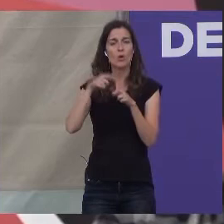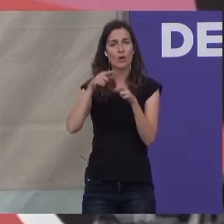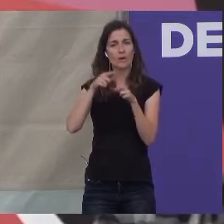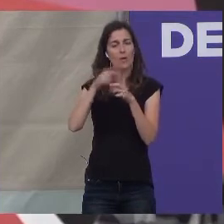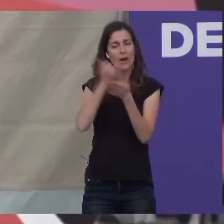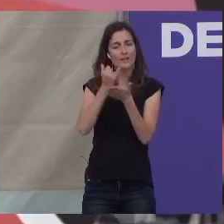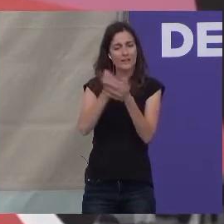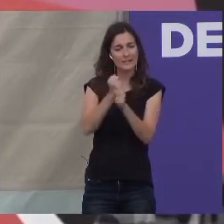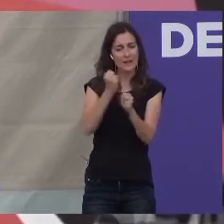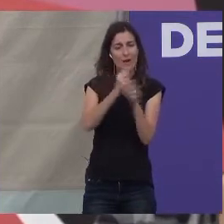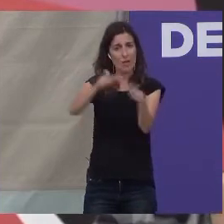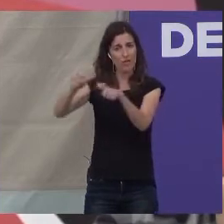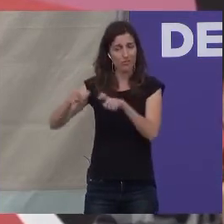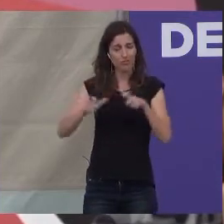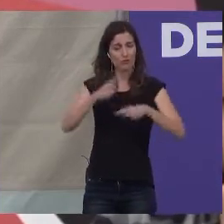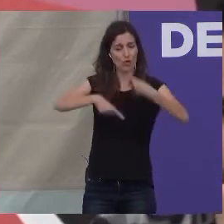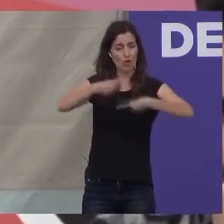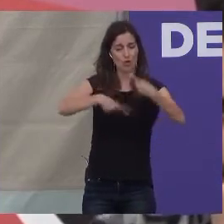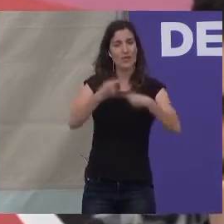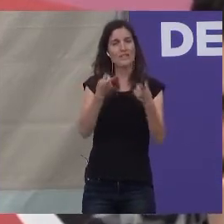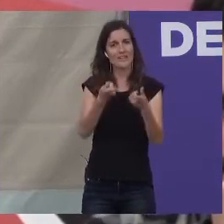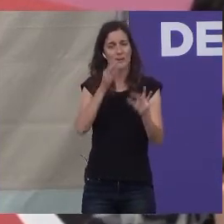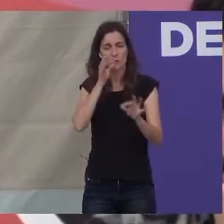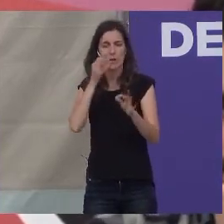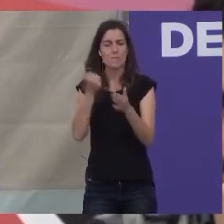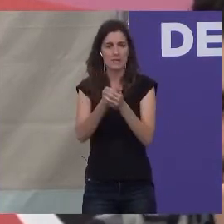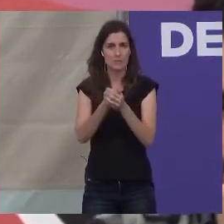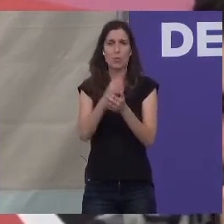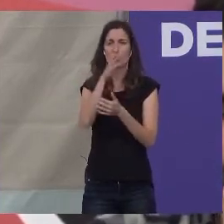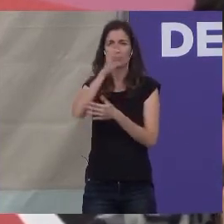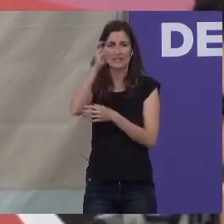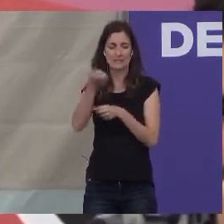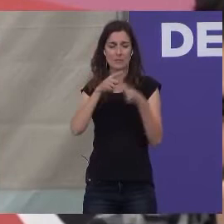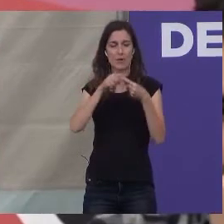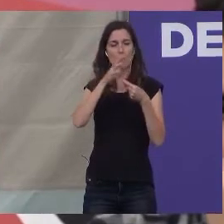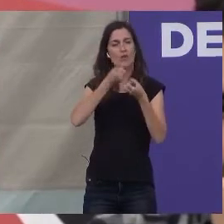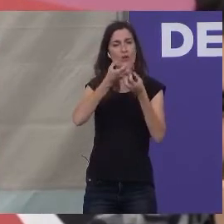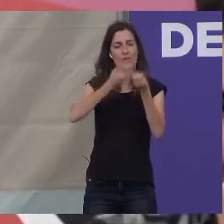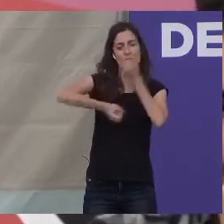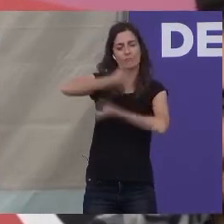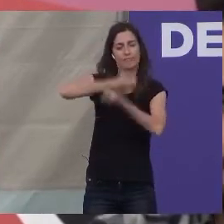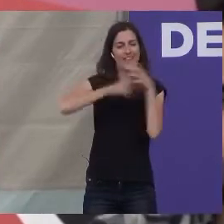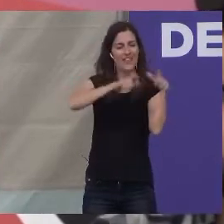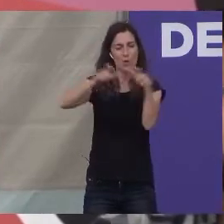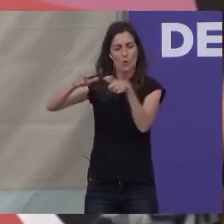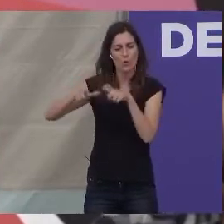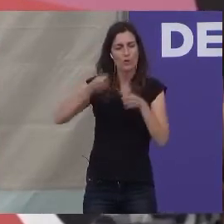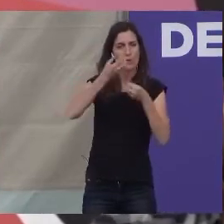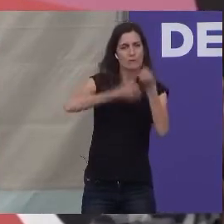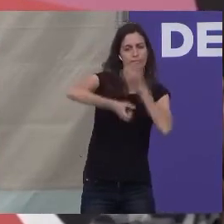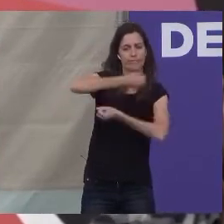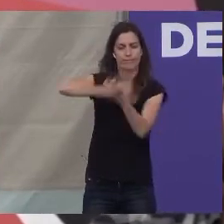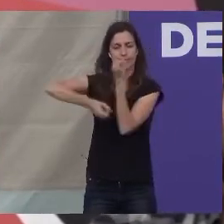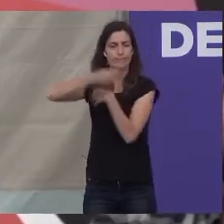y optimizarla al máximo, por varias razones, entre ellas las de cruzar información, intercírculos y así mejorar